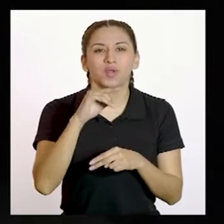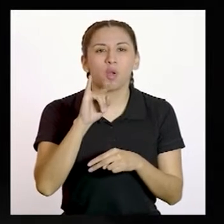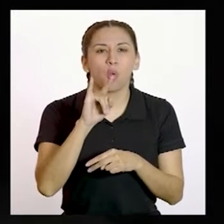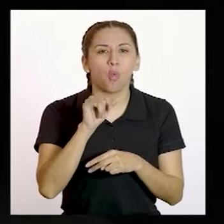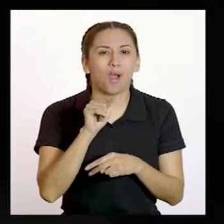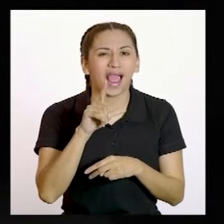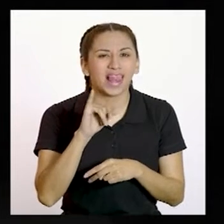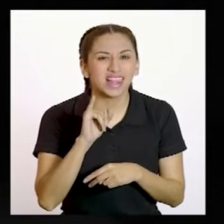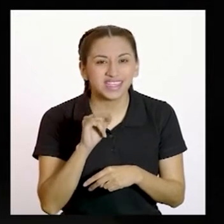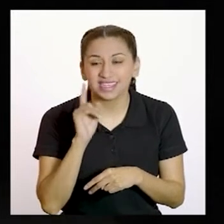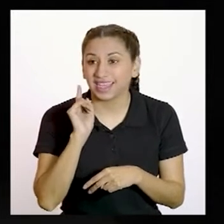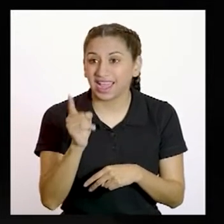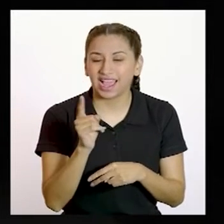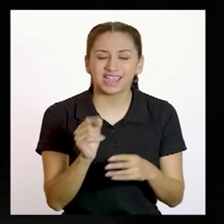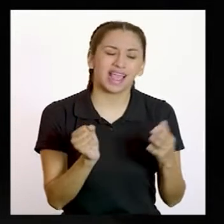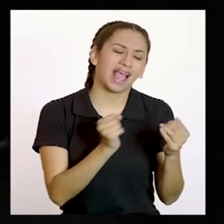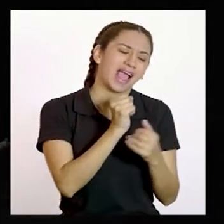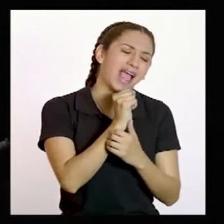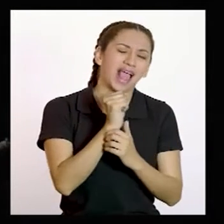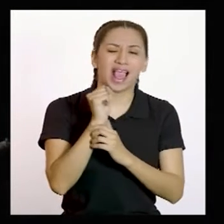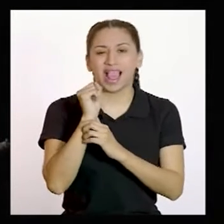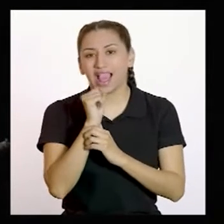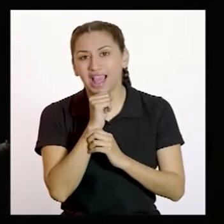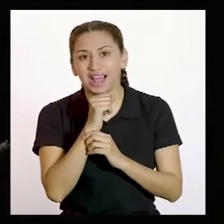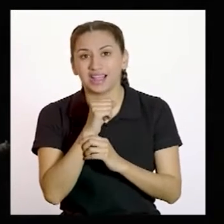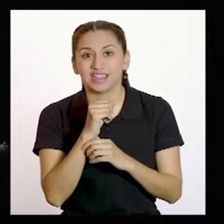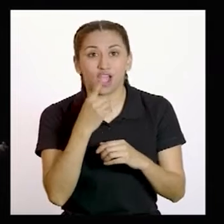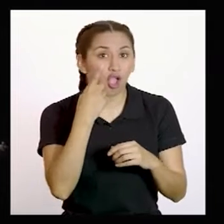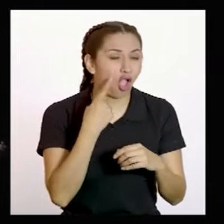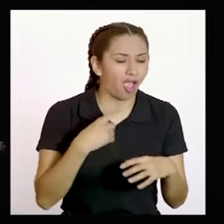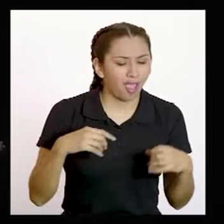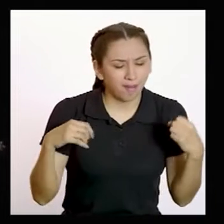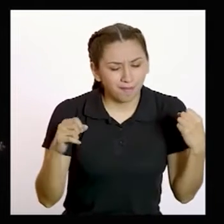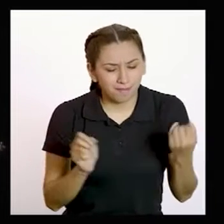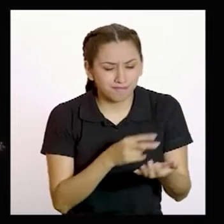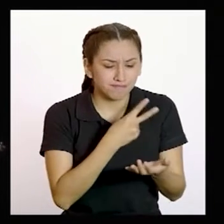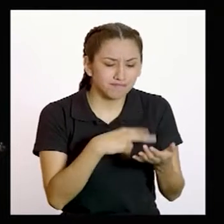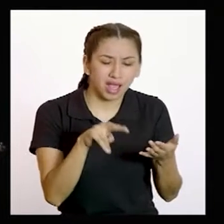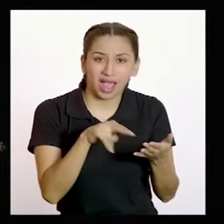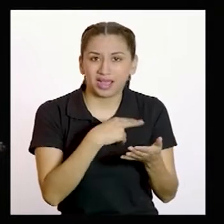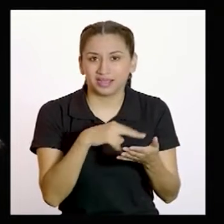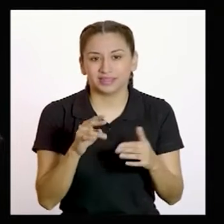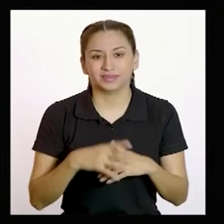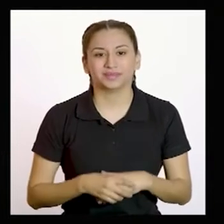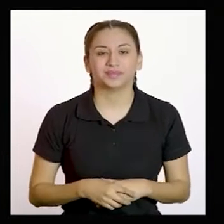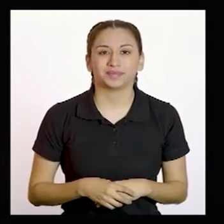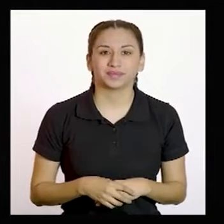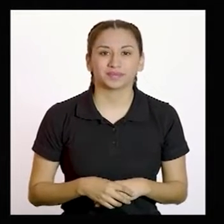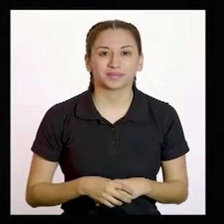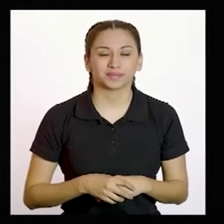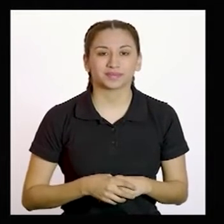se llama mujer. Ella canta y el macho baila.